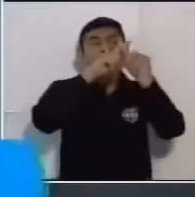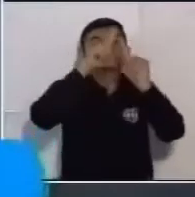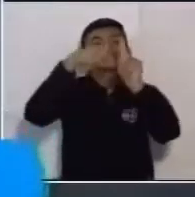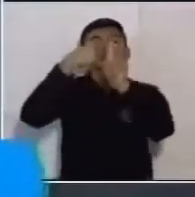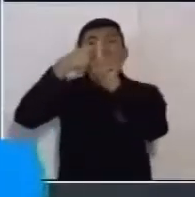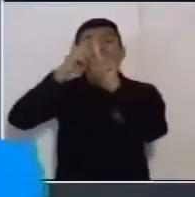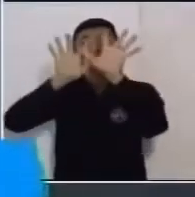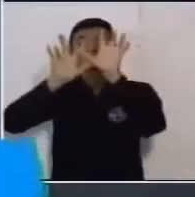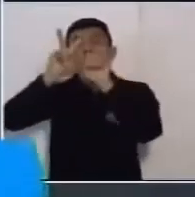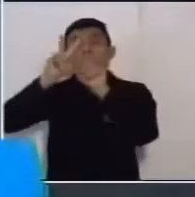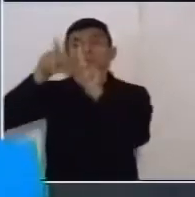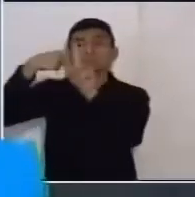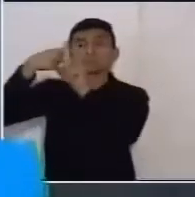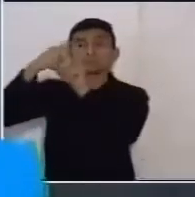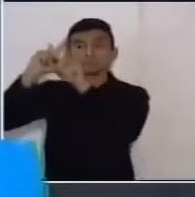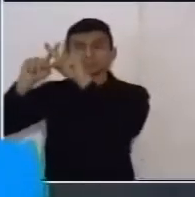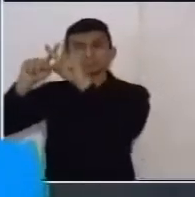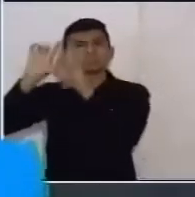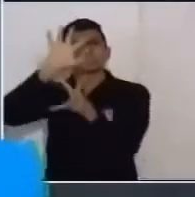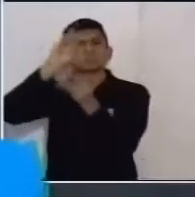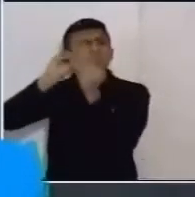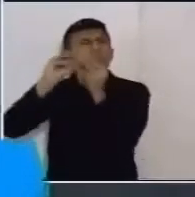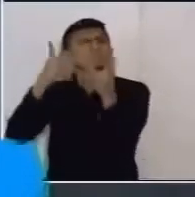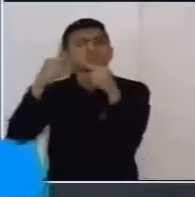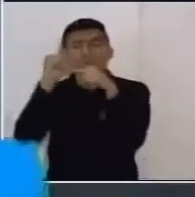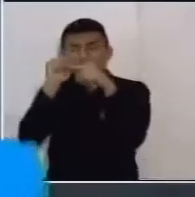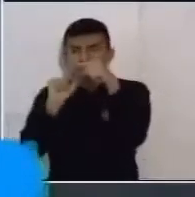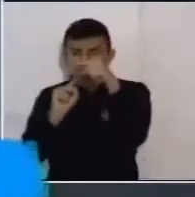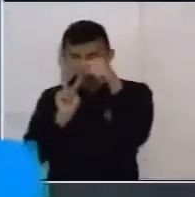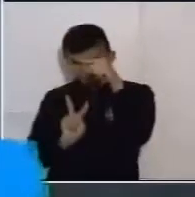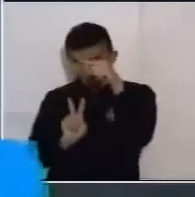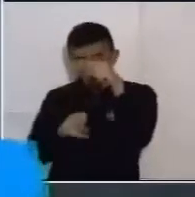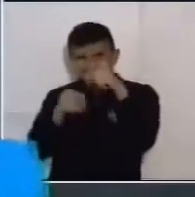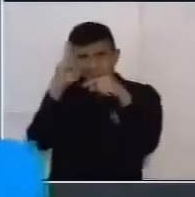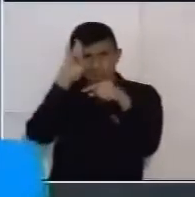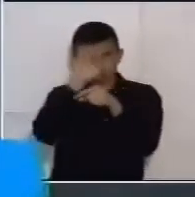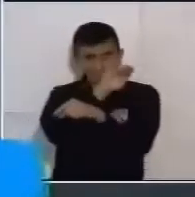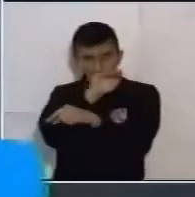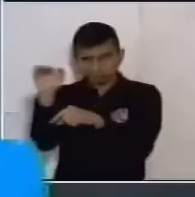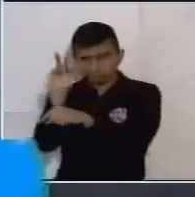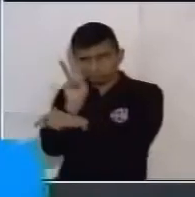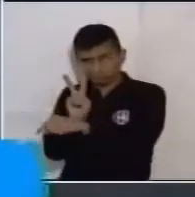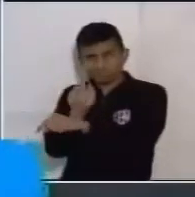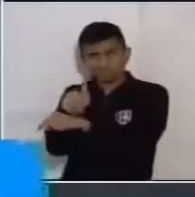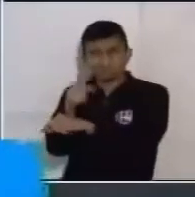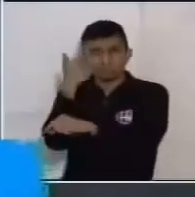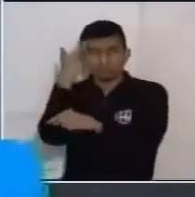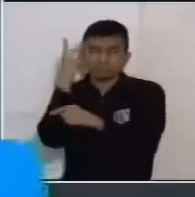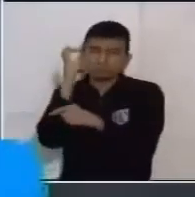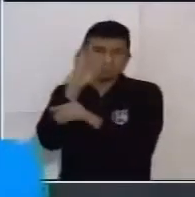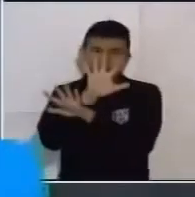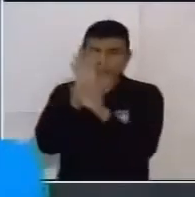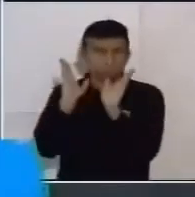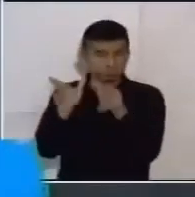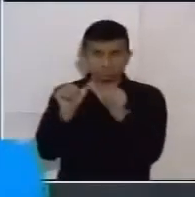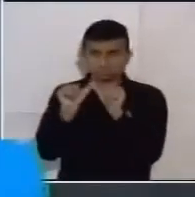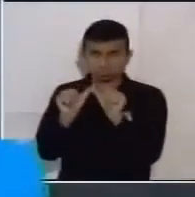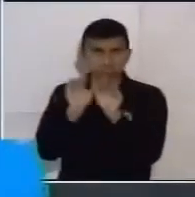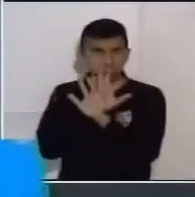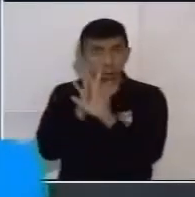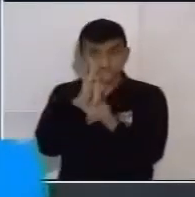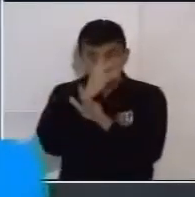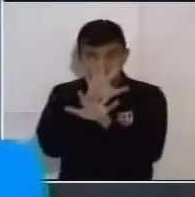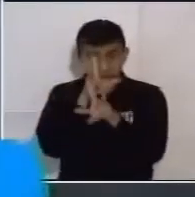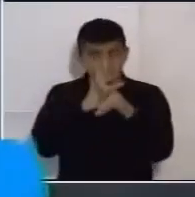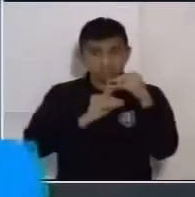x y todo dividido 2, porque la fórmula dice dividido 2. Ya